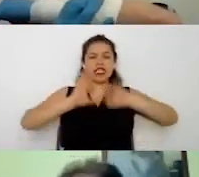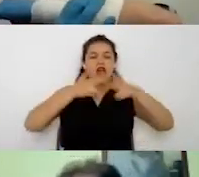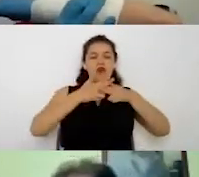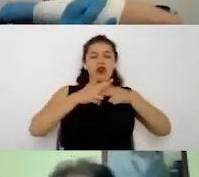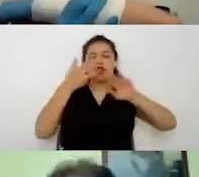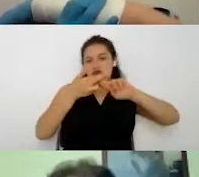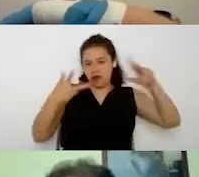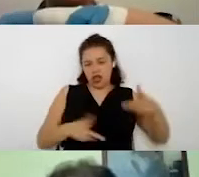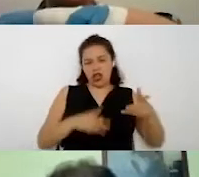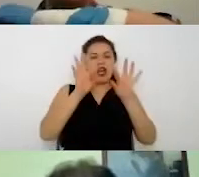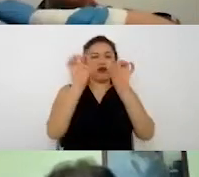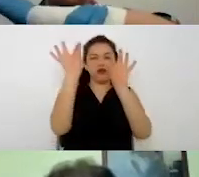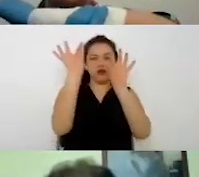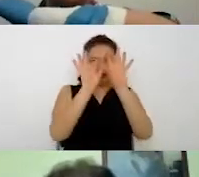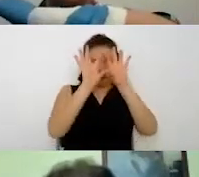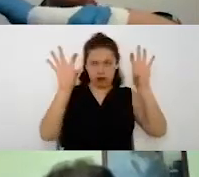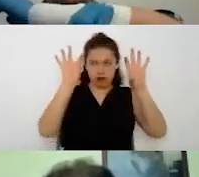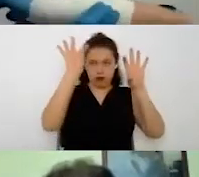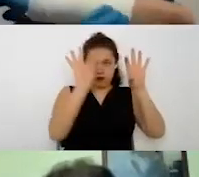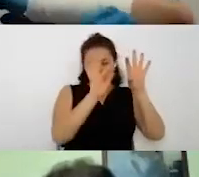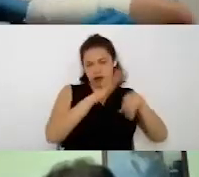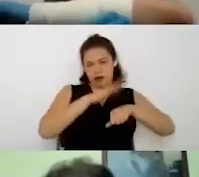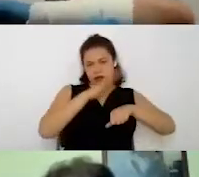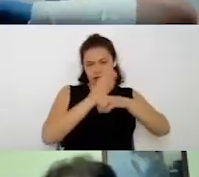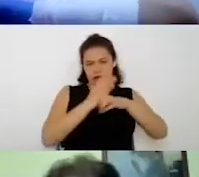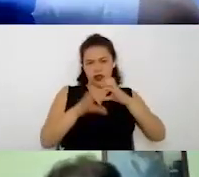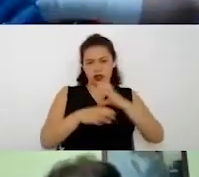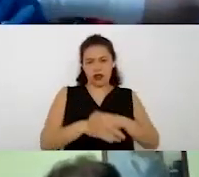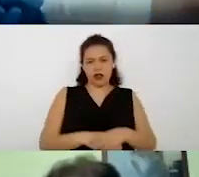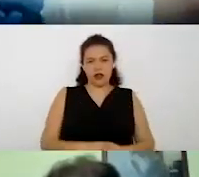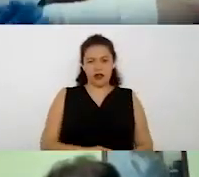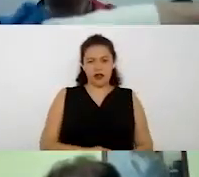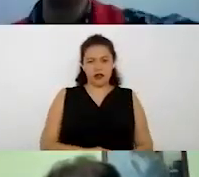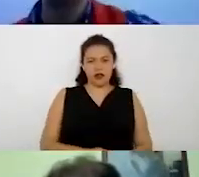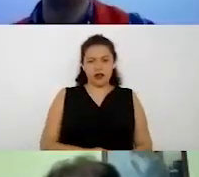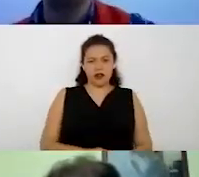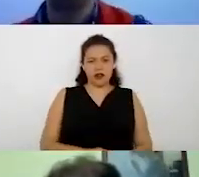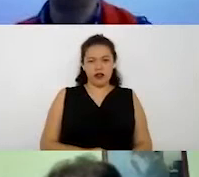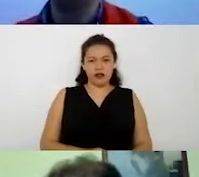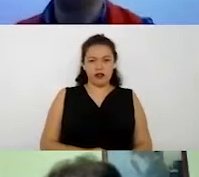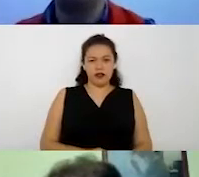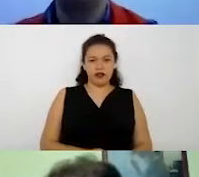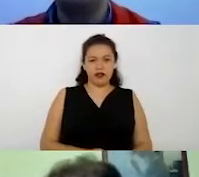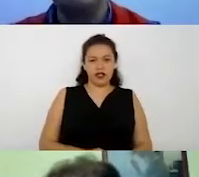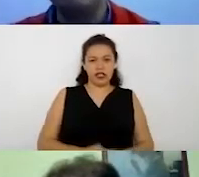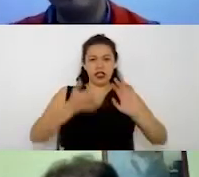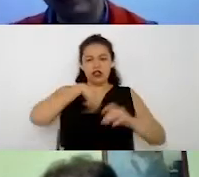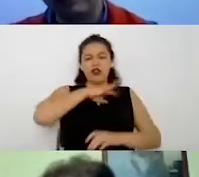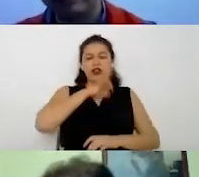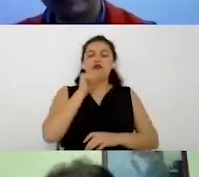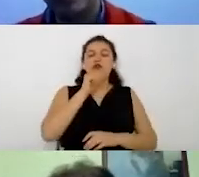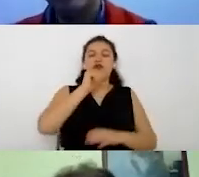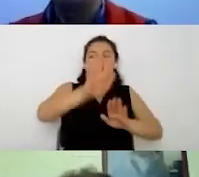sea rota, fisurada y demás, ¿ok? Ahora bien, ahí es cuando no podemos aplicar lo que es una elevación de la